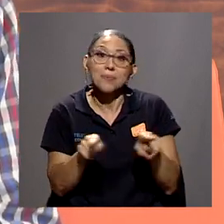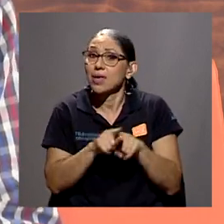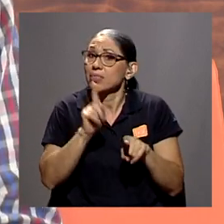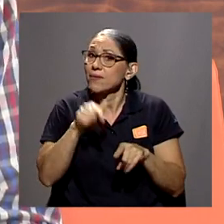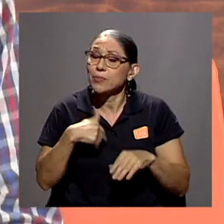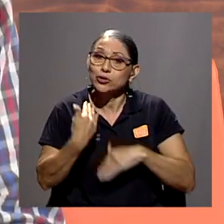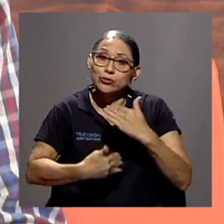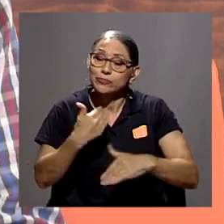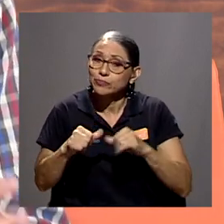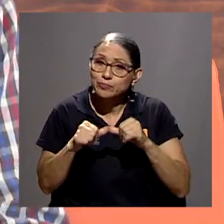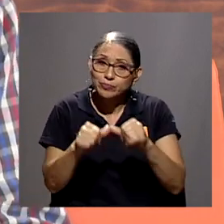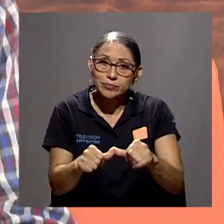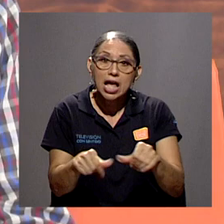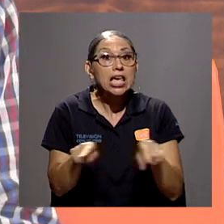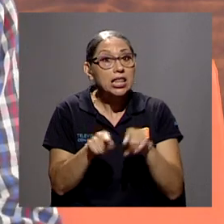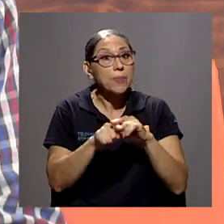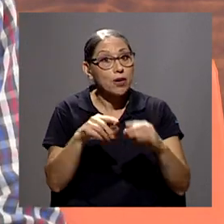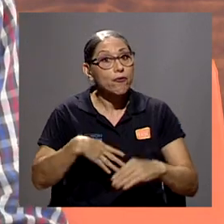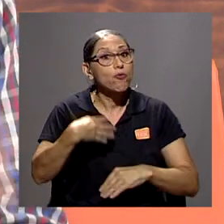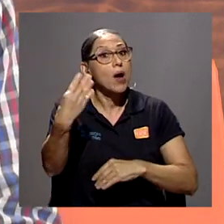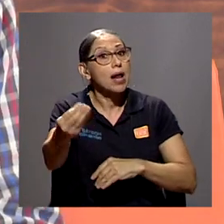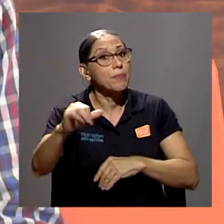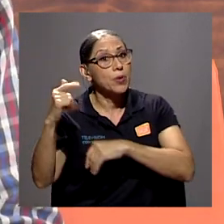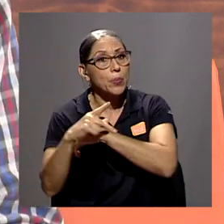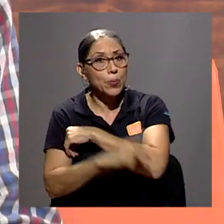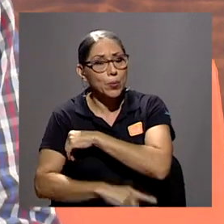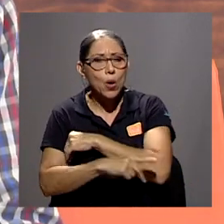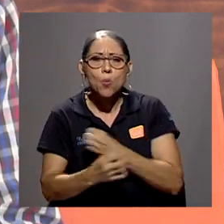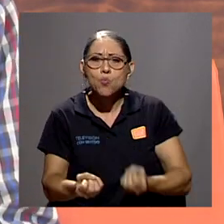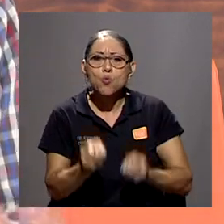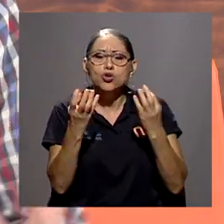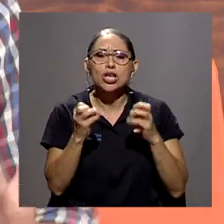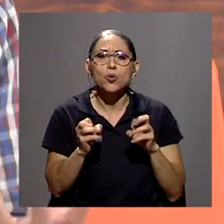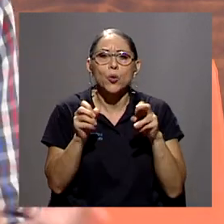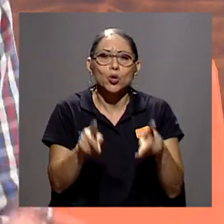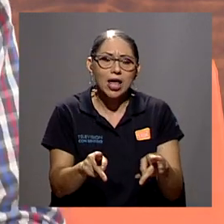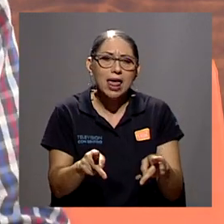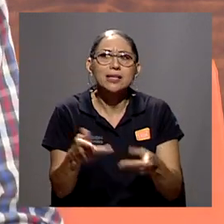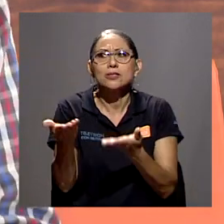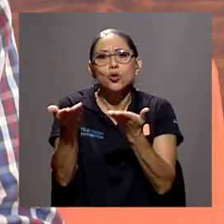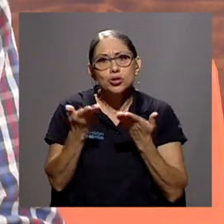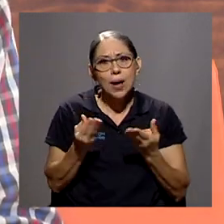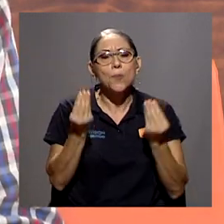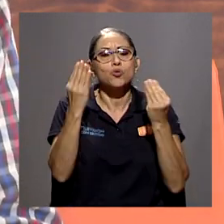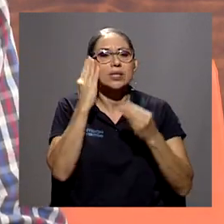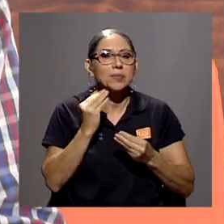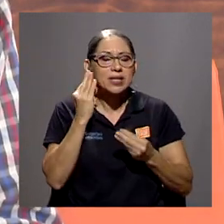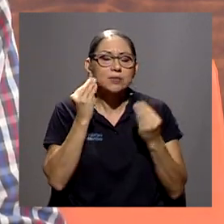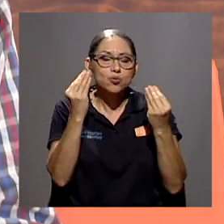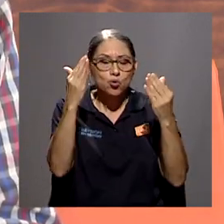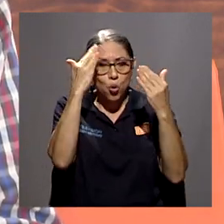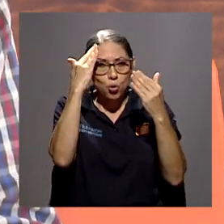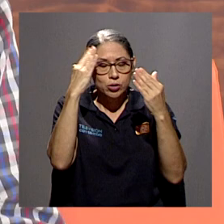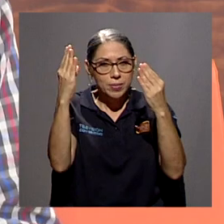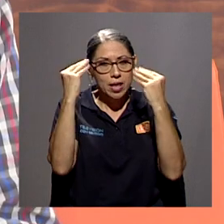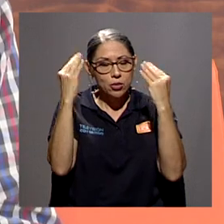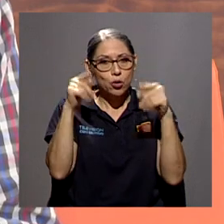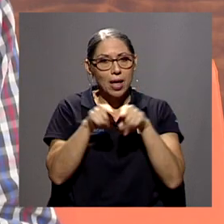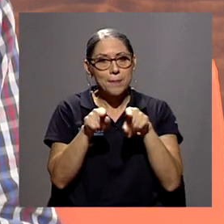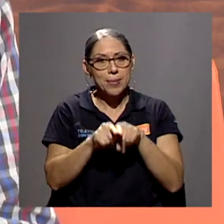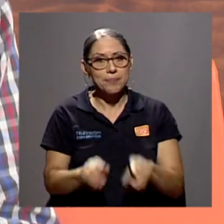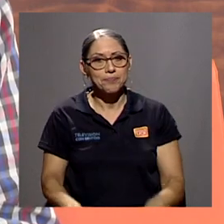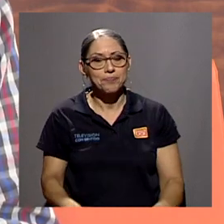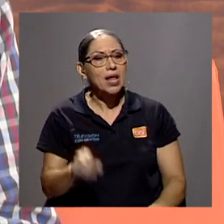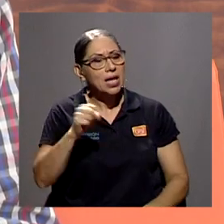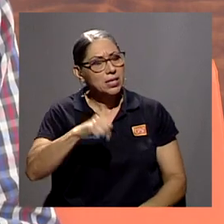adelante y fuera del país también verdad que hay muchísimas oportunidades que nos dan muchas experiencias y nos da mucho conocimiento tú mismo y yo